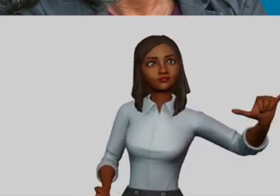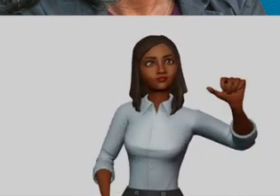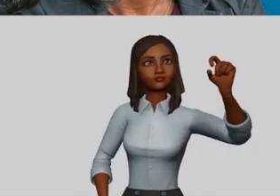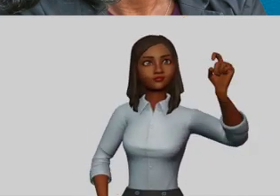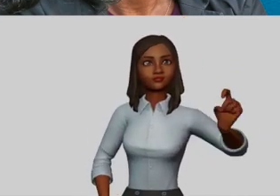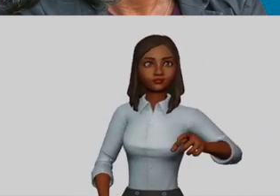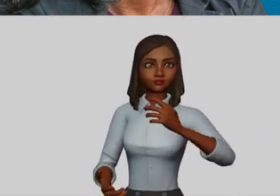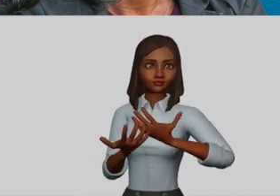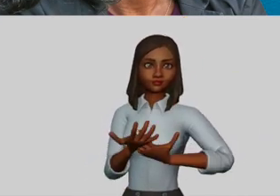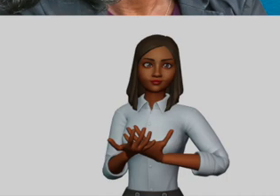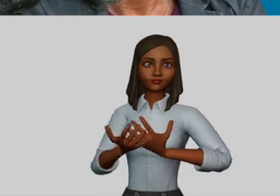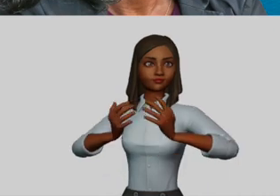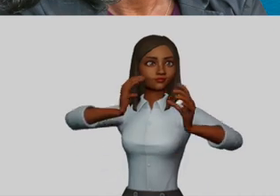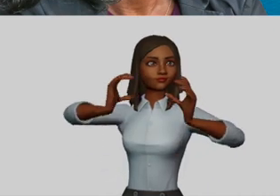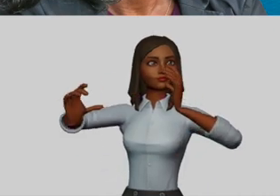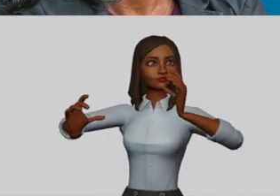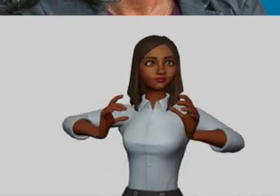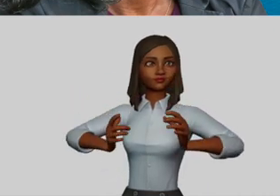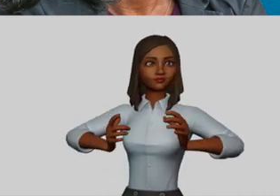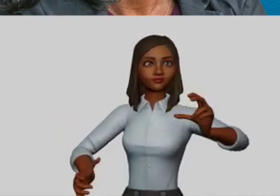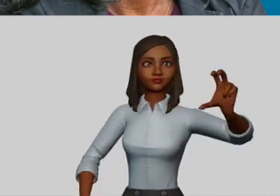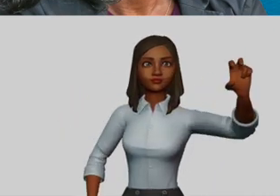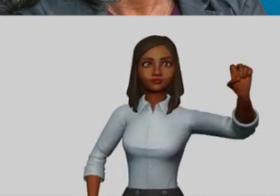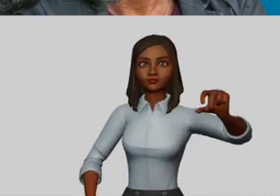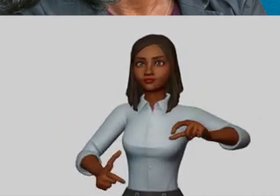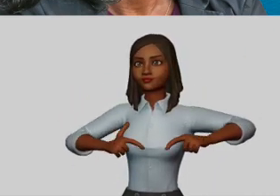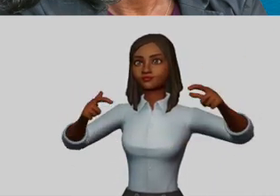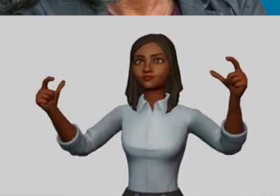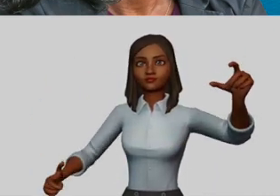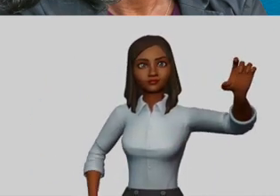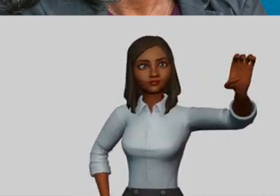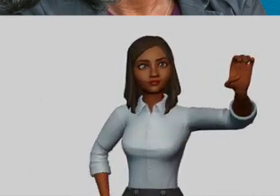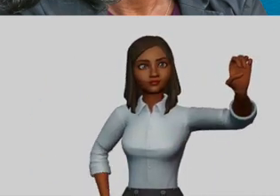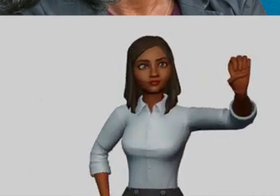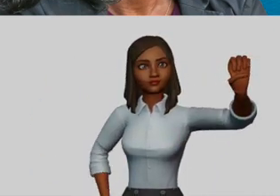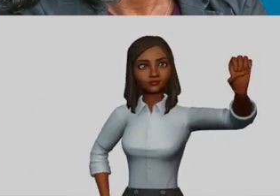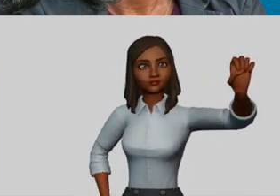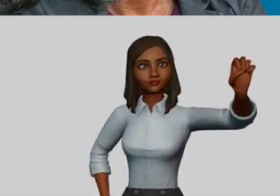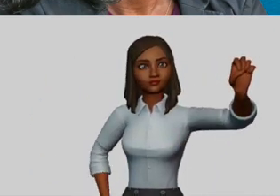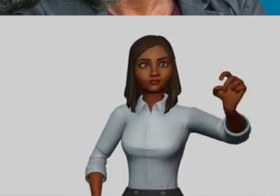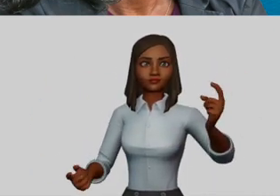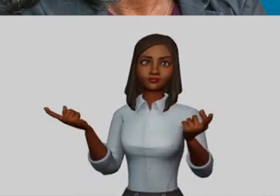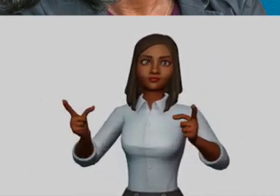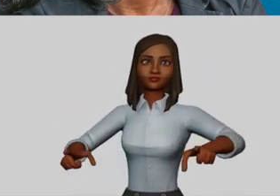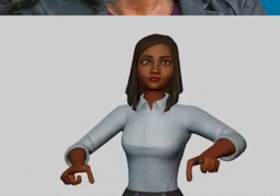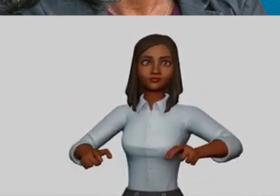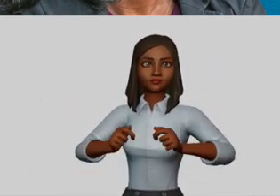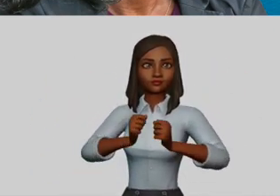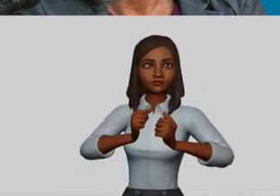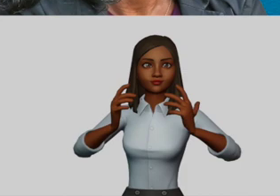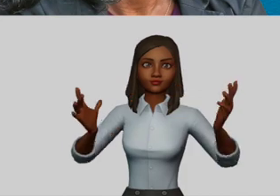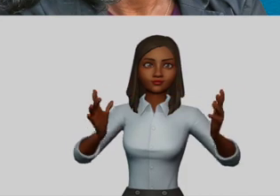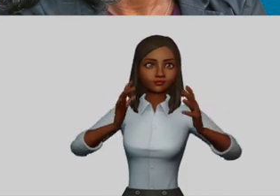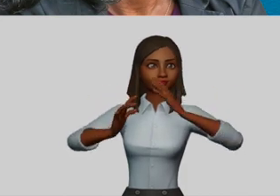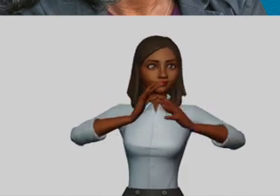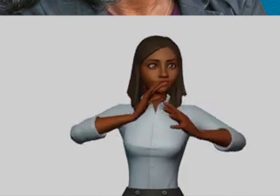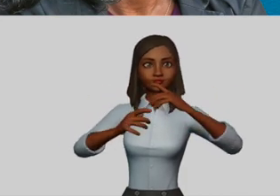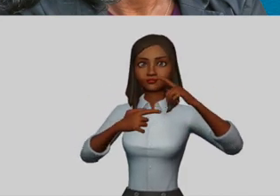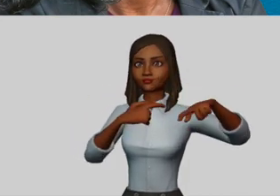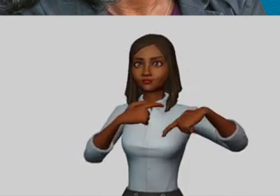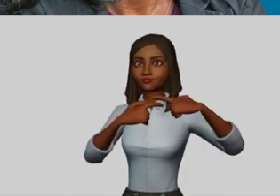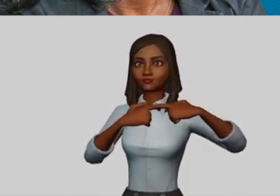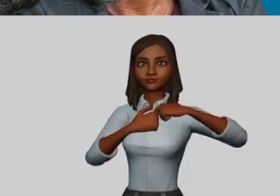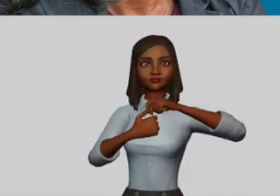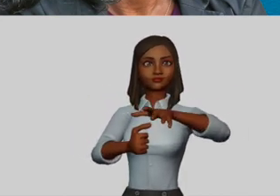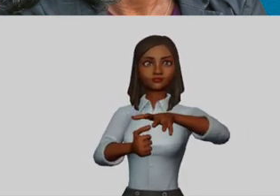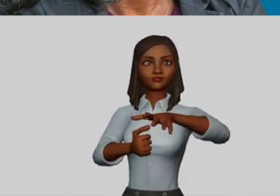es parte del gobierno. Déjala. Ella estaba en el medio gobierno ahí, pero cuéntale a la gente lo que es